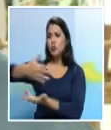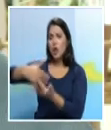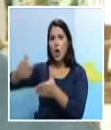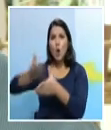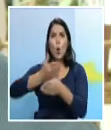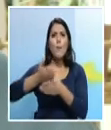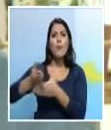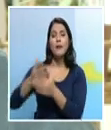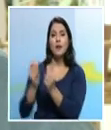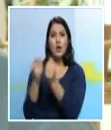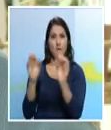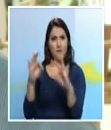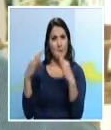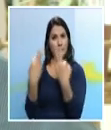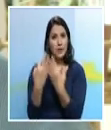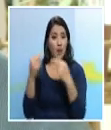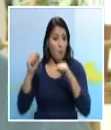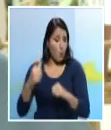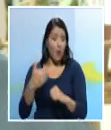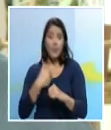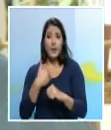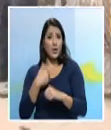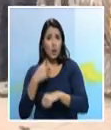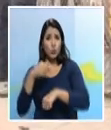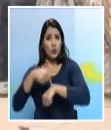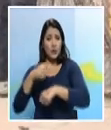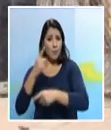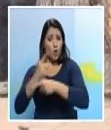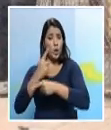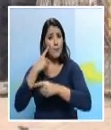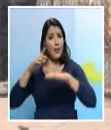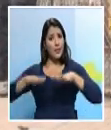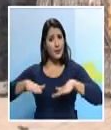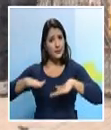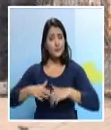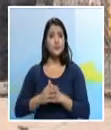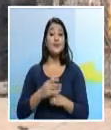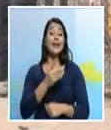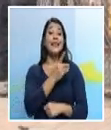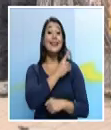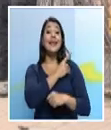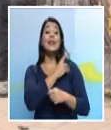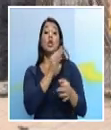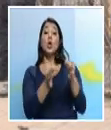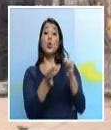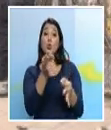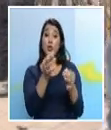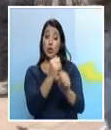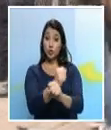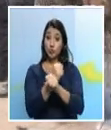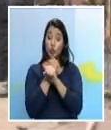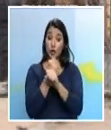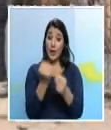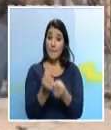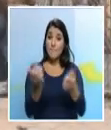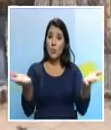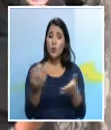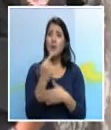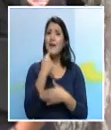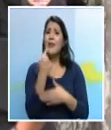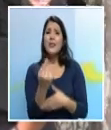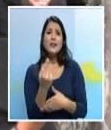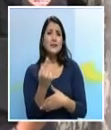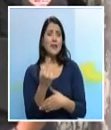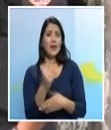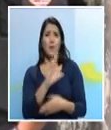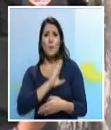con su familia, de tener un adecuado tiempo de descanso. El director jurídico de Seguridad Pública dijo este martes que los policías no pueden manifestarse por